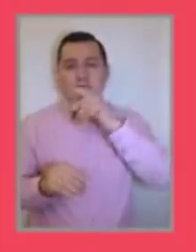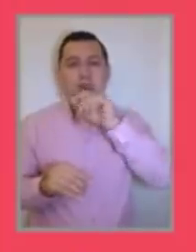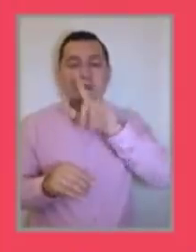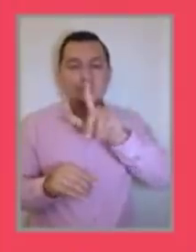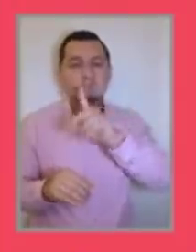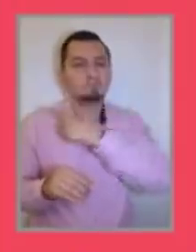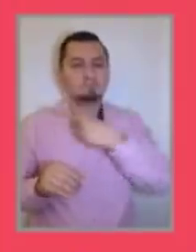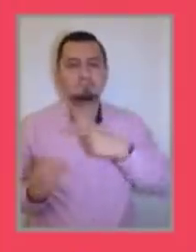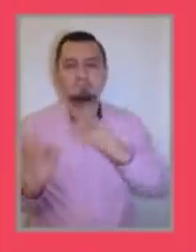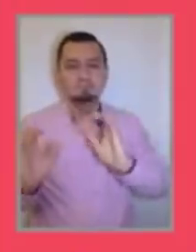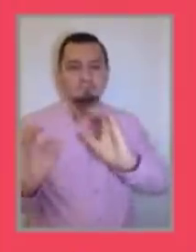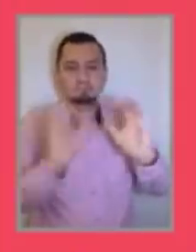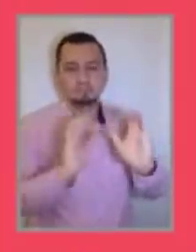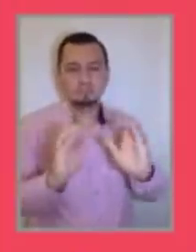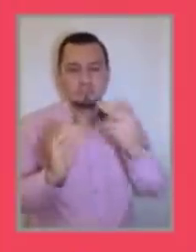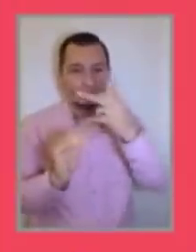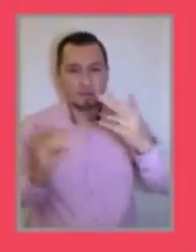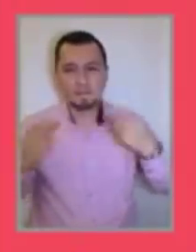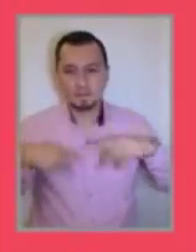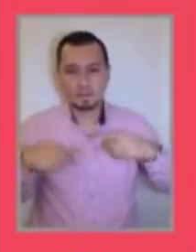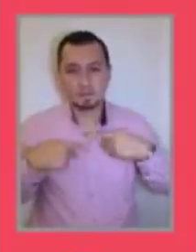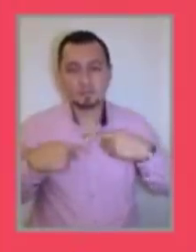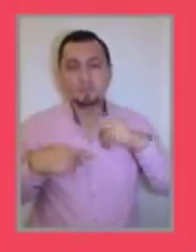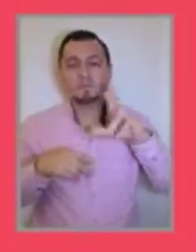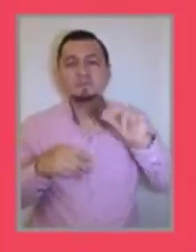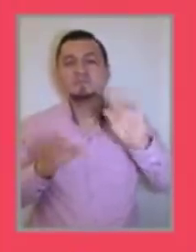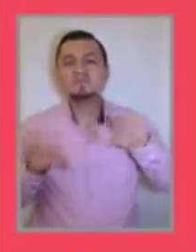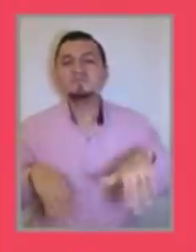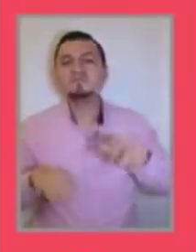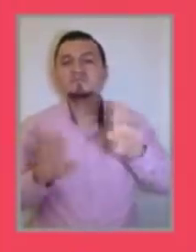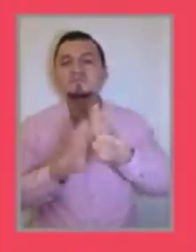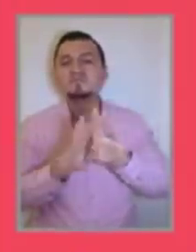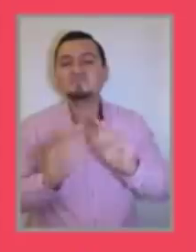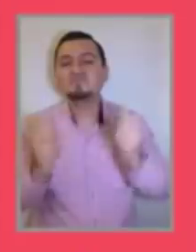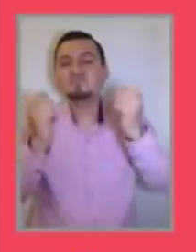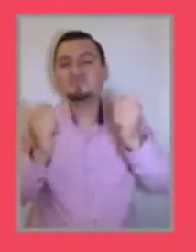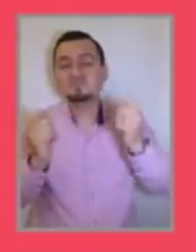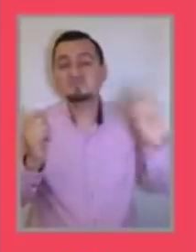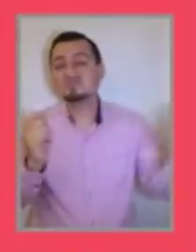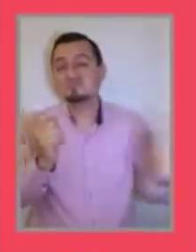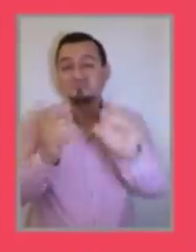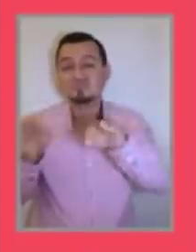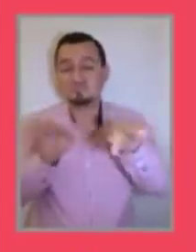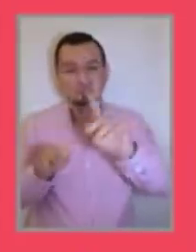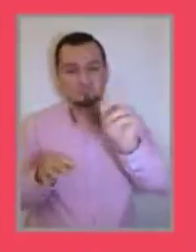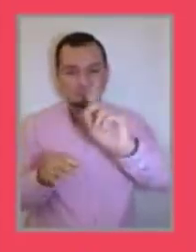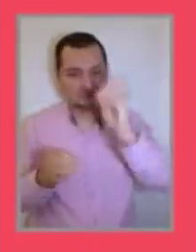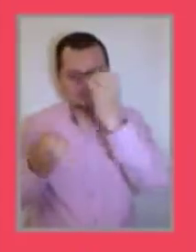cuidar su integridad y no exponerlos de manera innecesaria. Es lo que vamos a hacer justo con este diagnóstico.